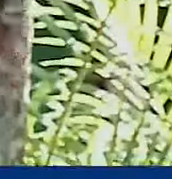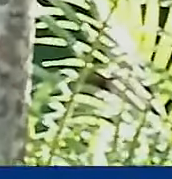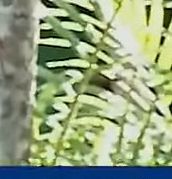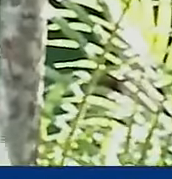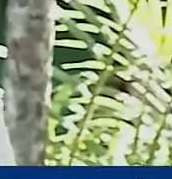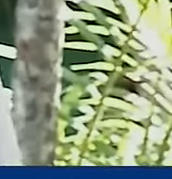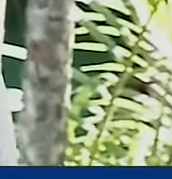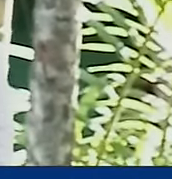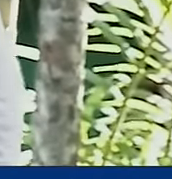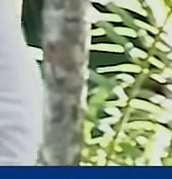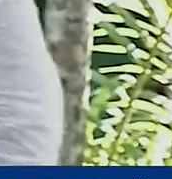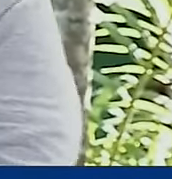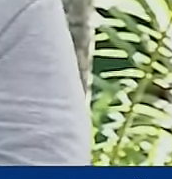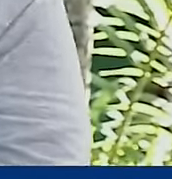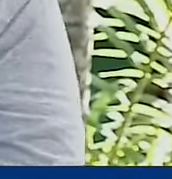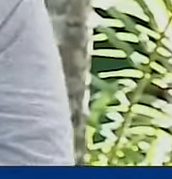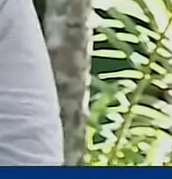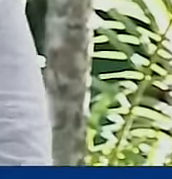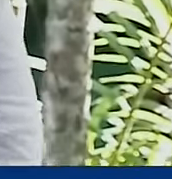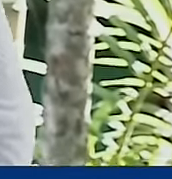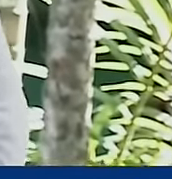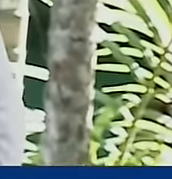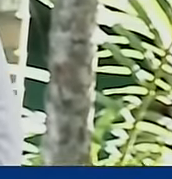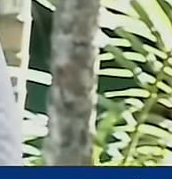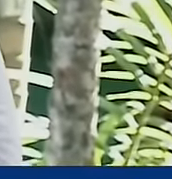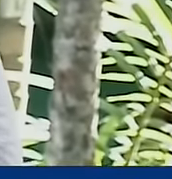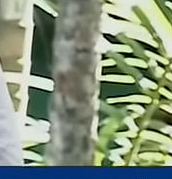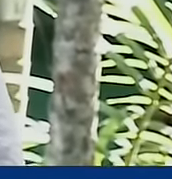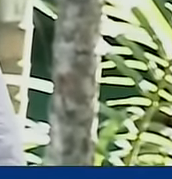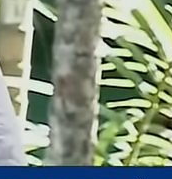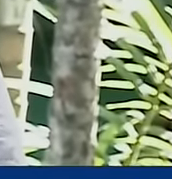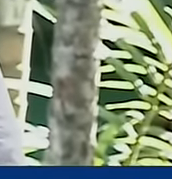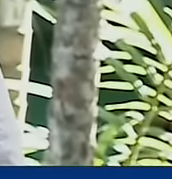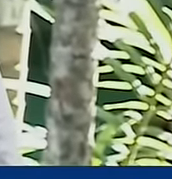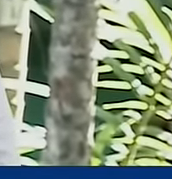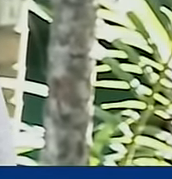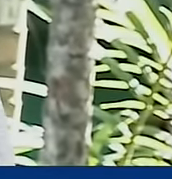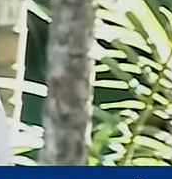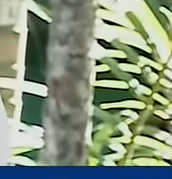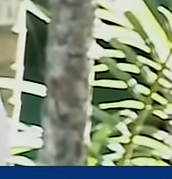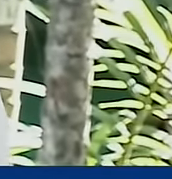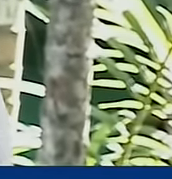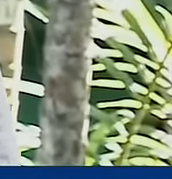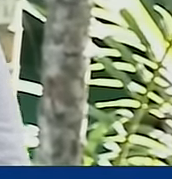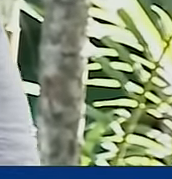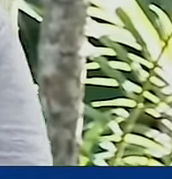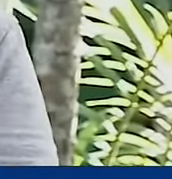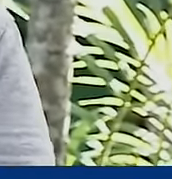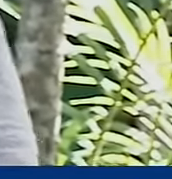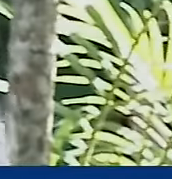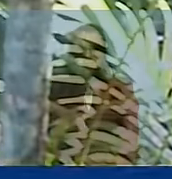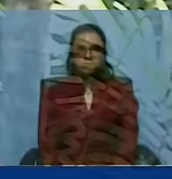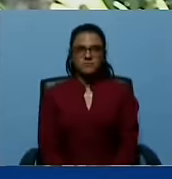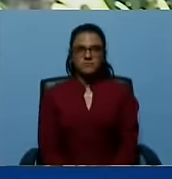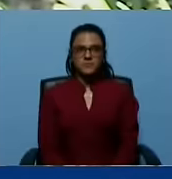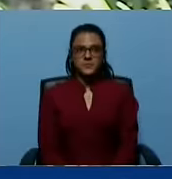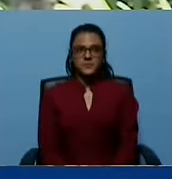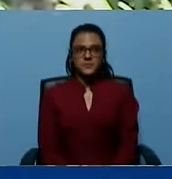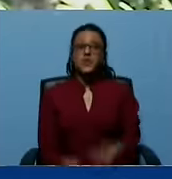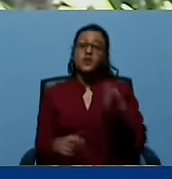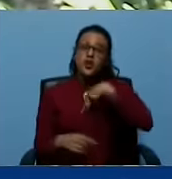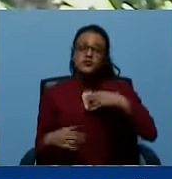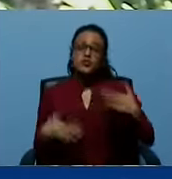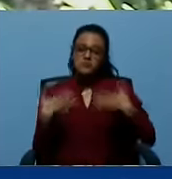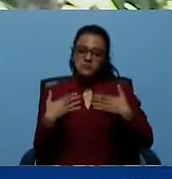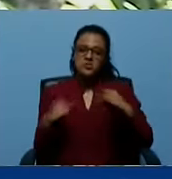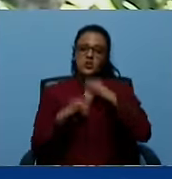Saludo, presidente. Bueno, con alegría, con felicidad, como siempre, nosotros los recreadores y las recreadoras